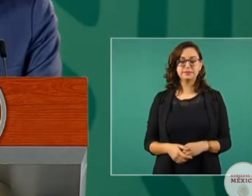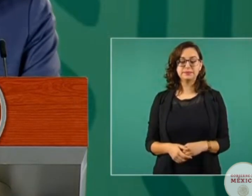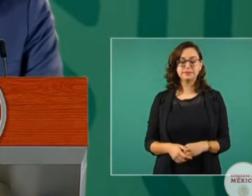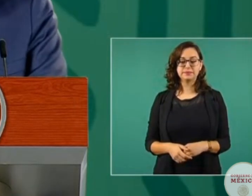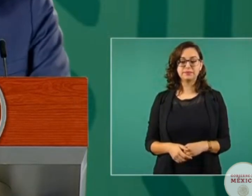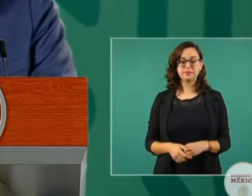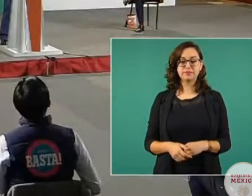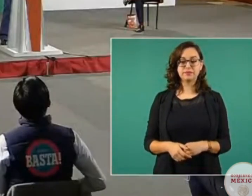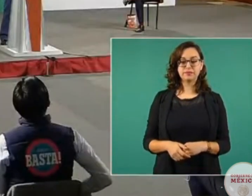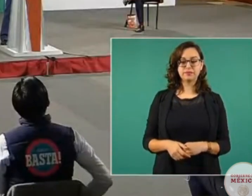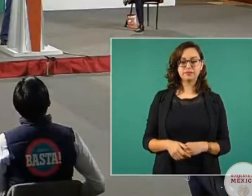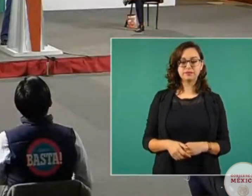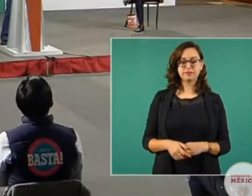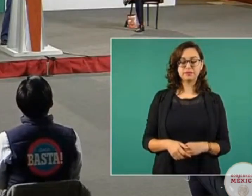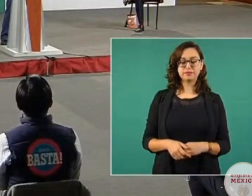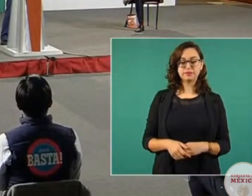Y